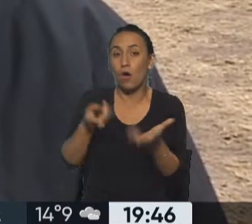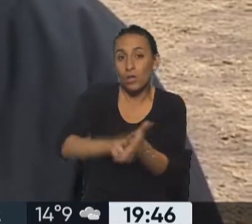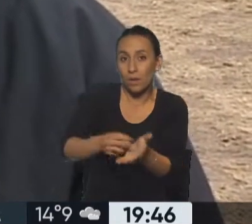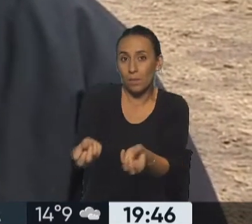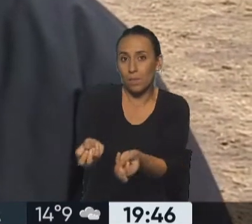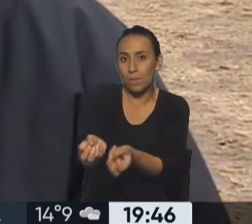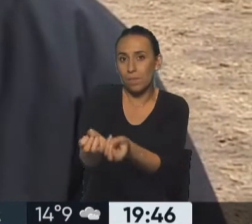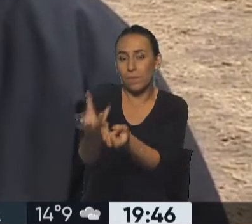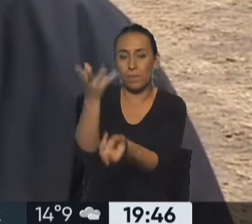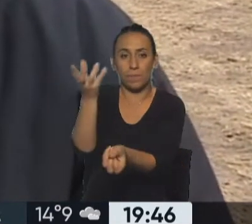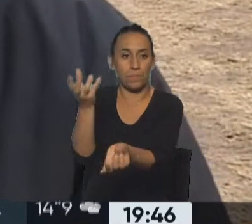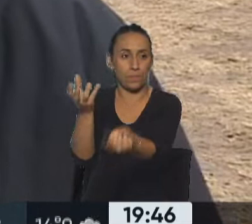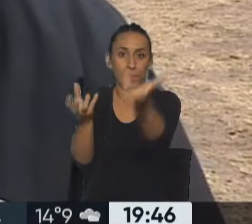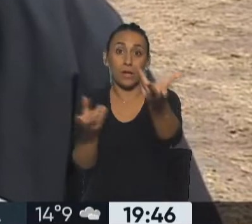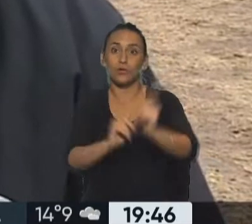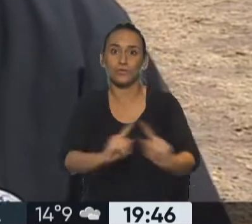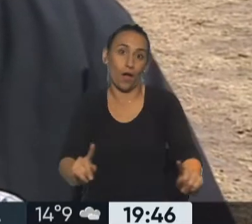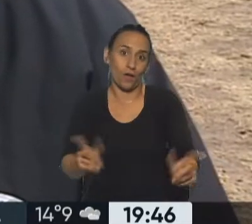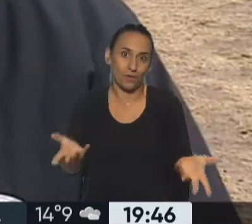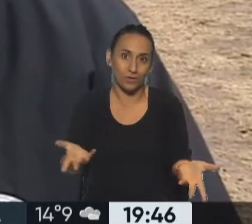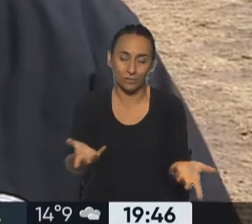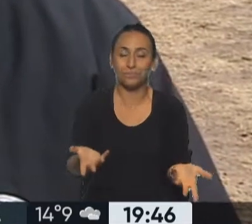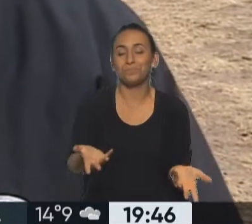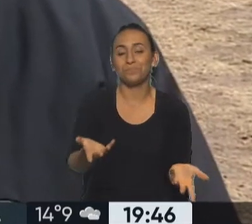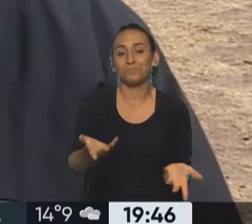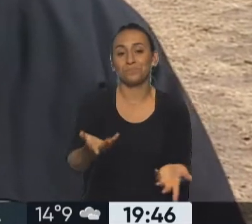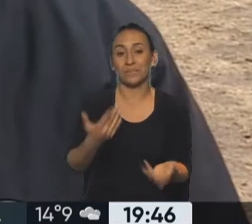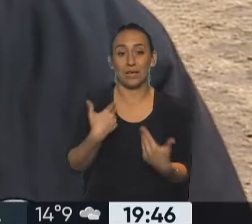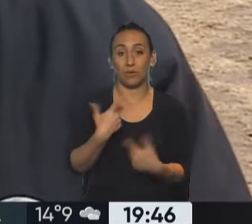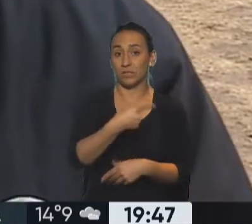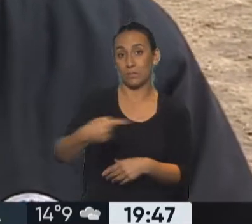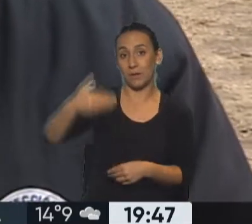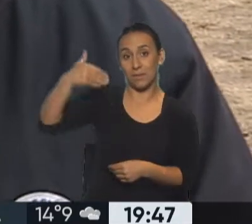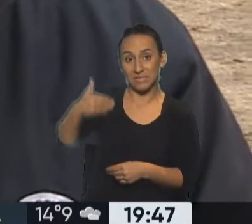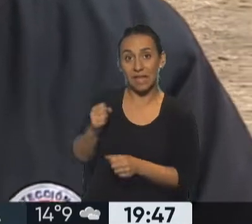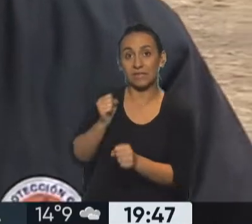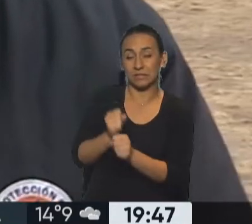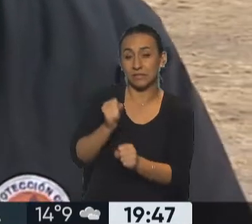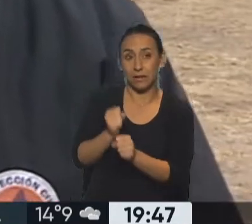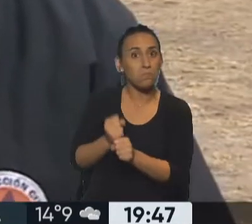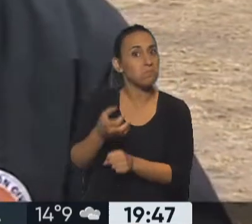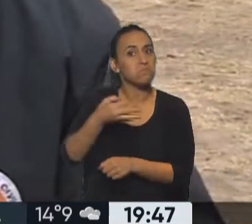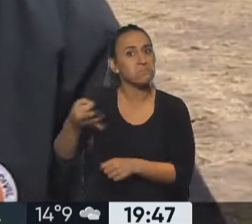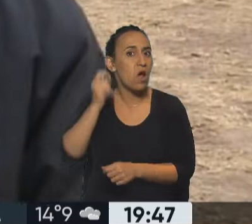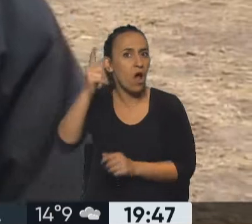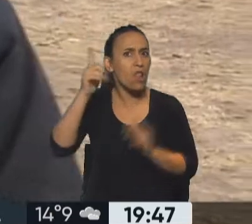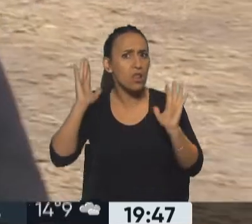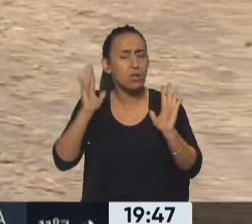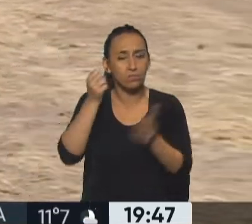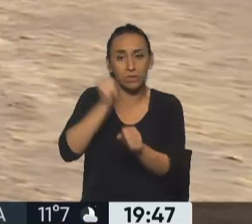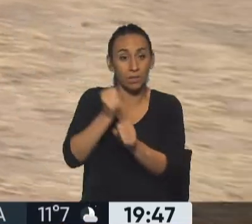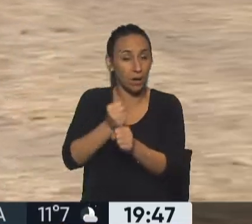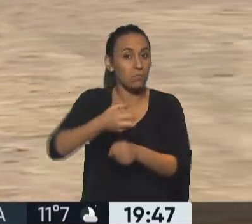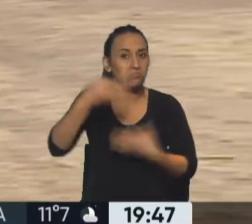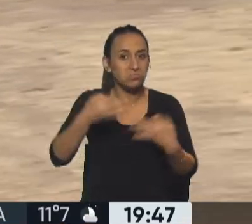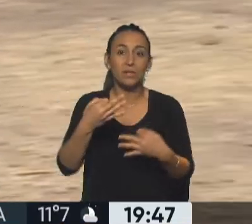la zona nuestra, con fuerzas federales. Y bueno, el trabajo de la semana pasada fue bastante efectivo, se achicó bastante, y bueno, y esta poca lluvia que